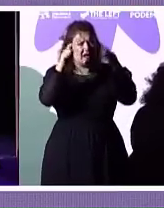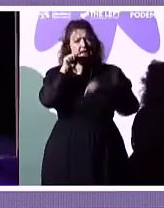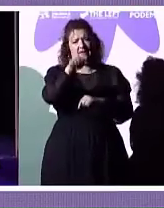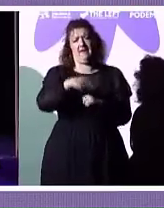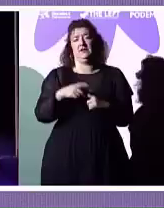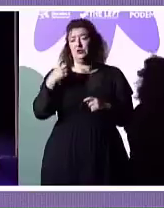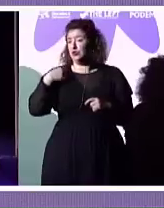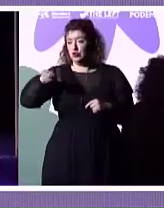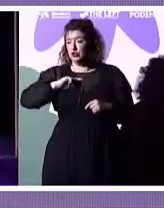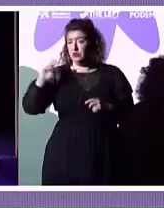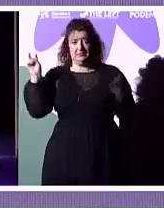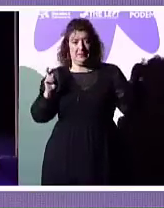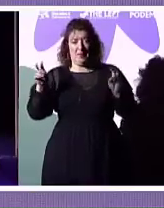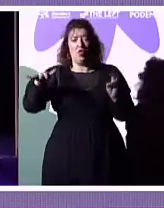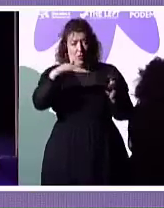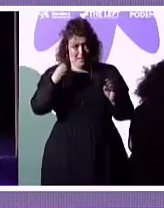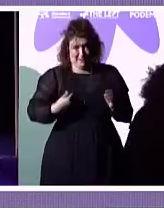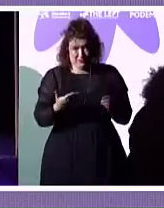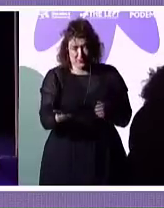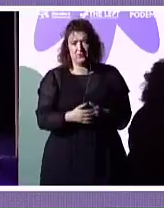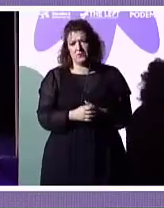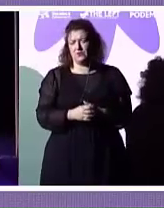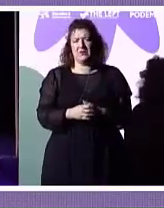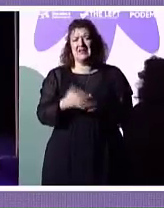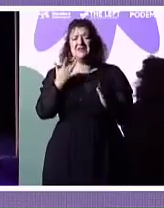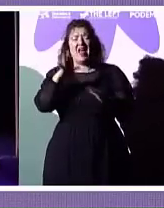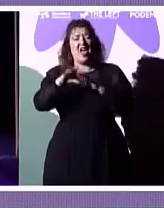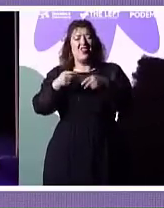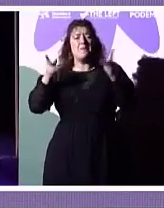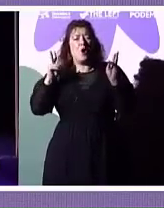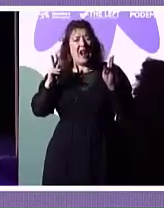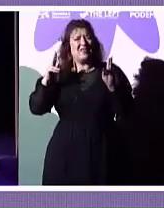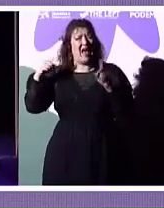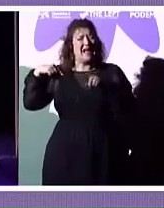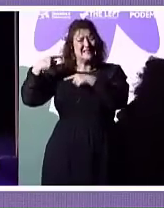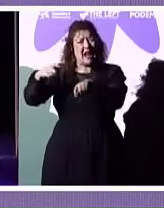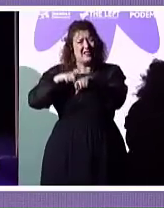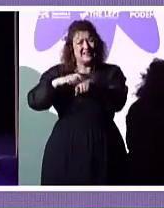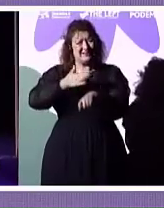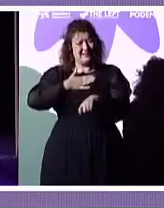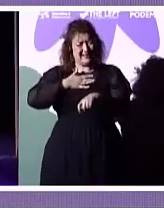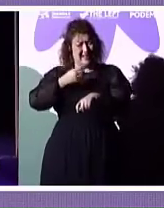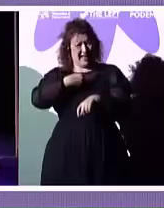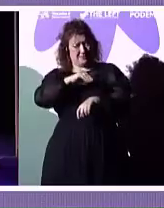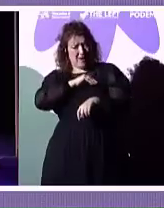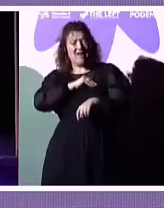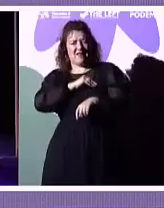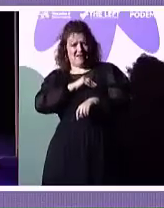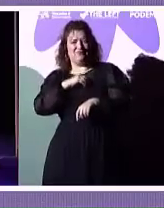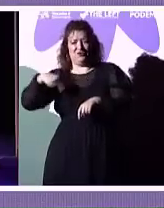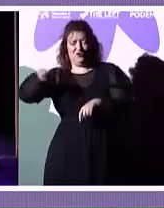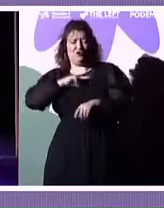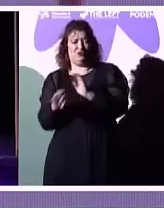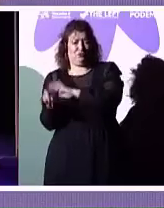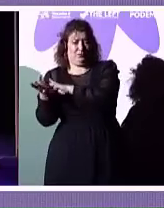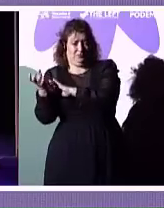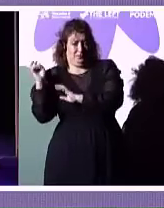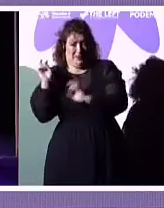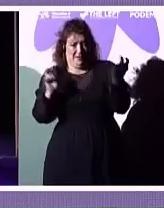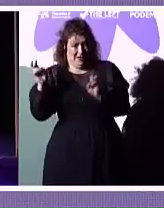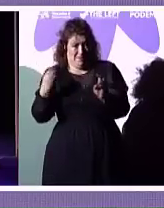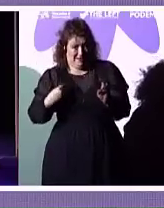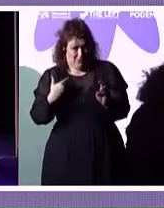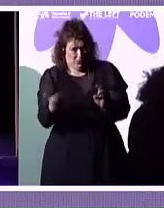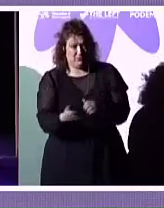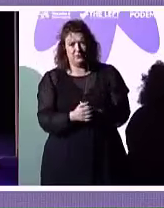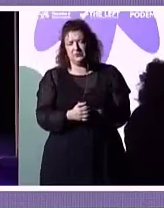y somos parte de la mejor tradición democrática de nuestro país de esas que me han dado todo